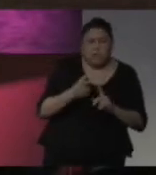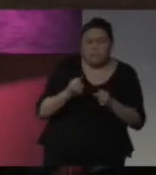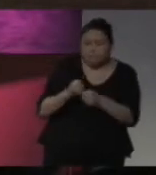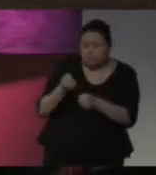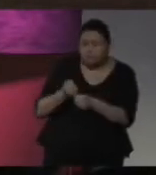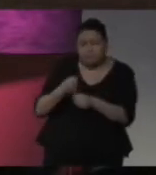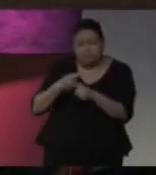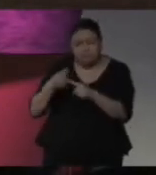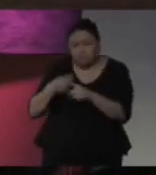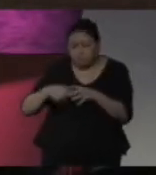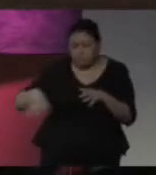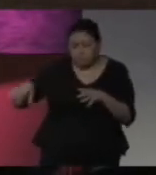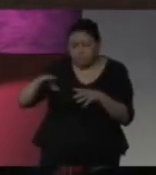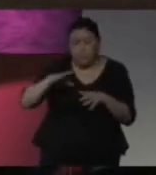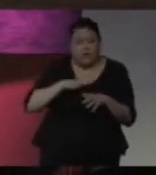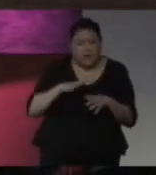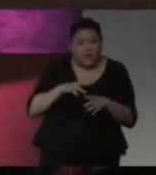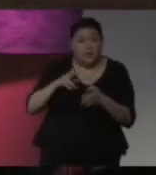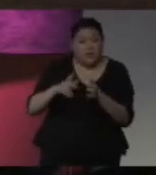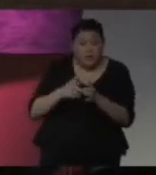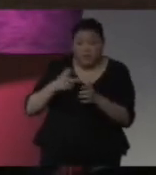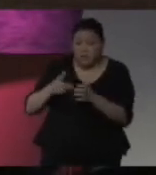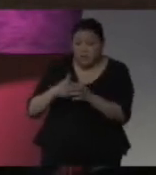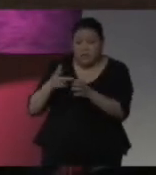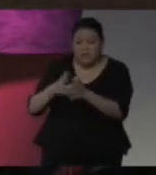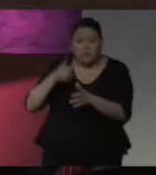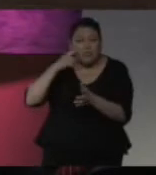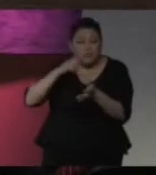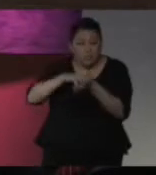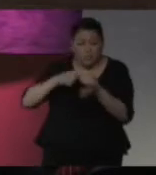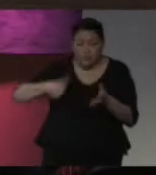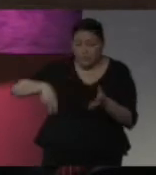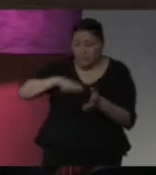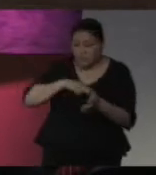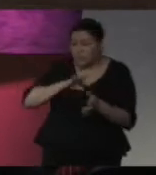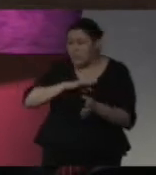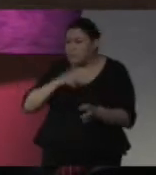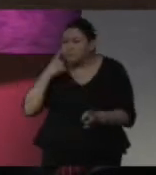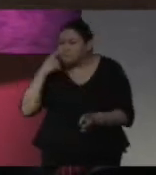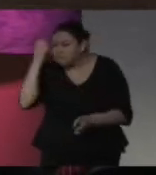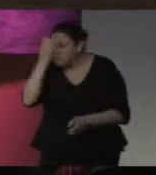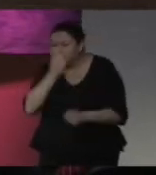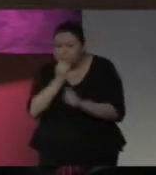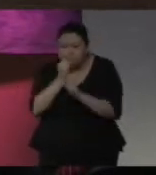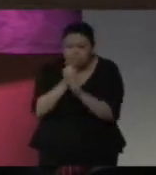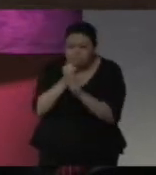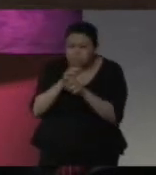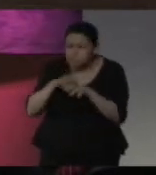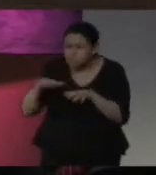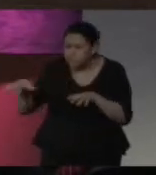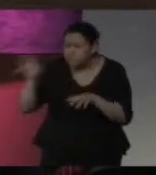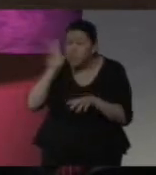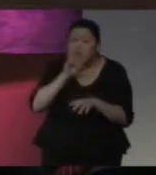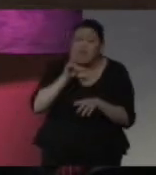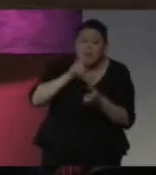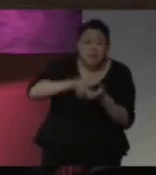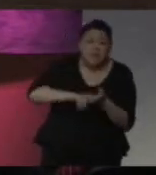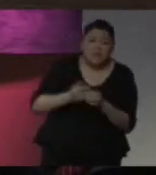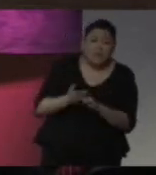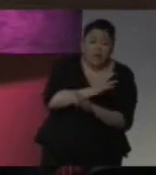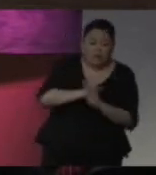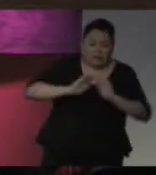una novedad incluso en la repetición, porque uno puede ir examinando las maneras de cómo militarmente se ocuparon